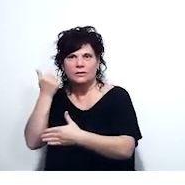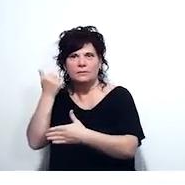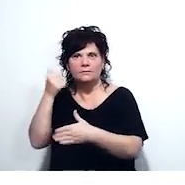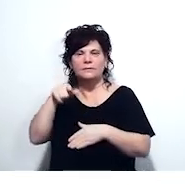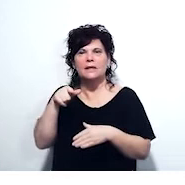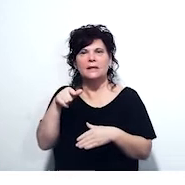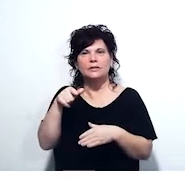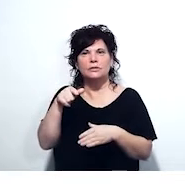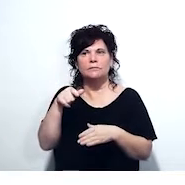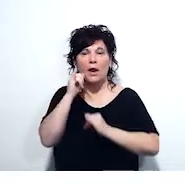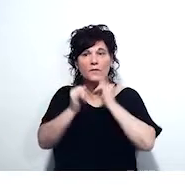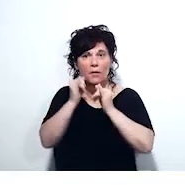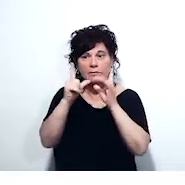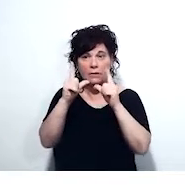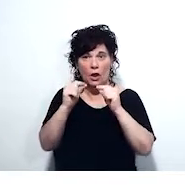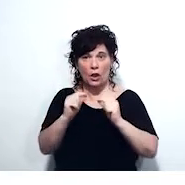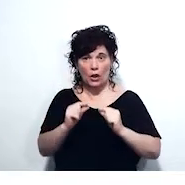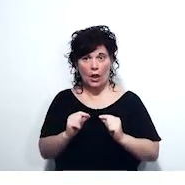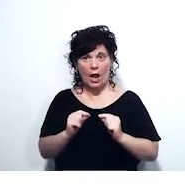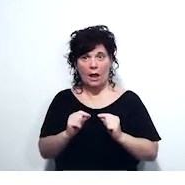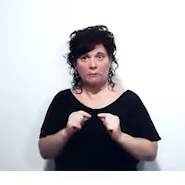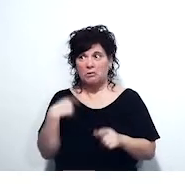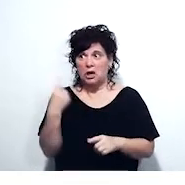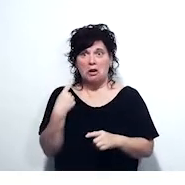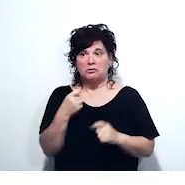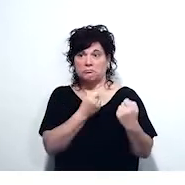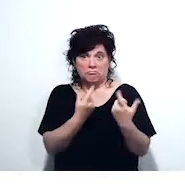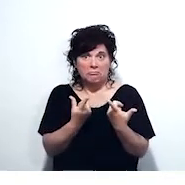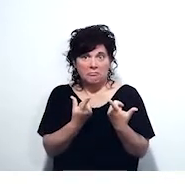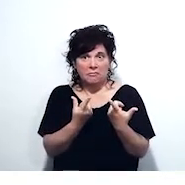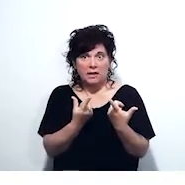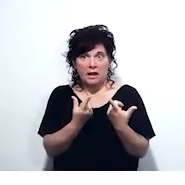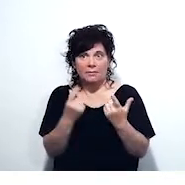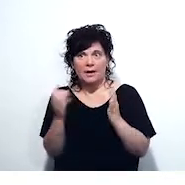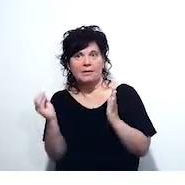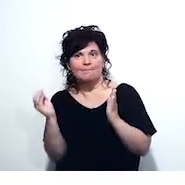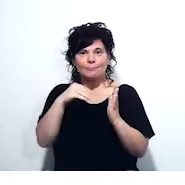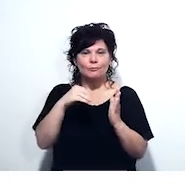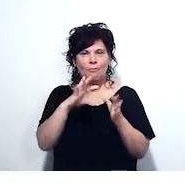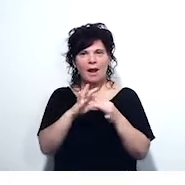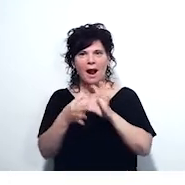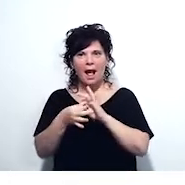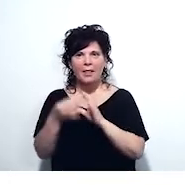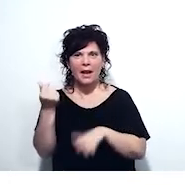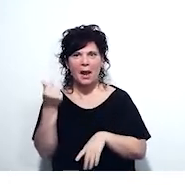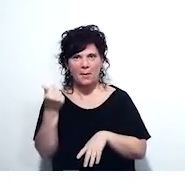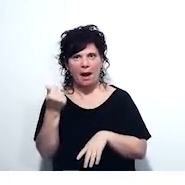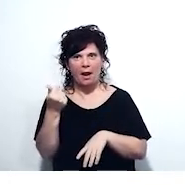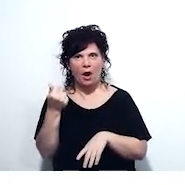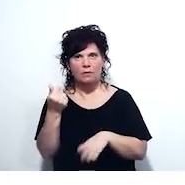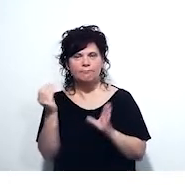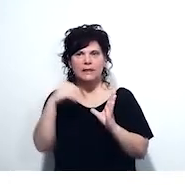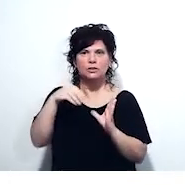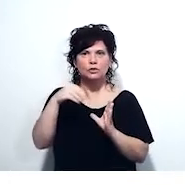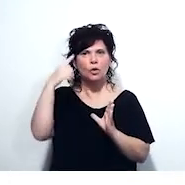valor a esos datos. O sea, toman los datos, incluso muchos de los que nosotros proveemos, y le agregan cadena de valor, le agregan inteligencia